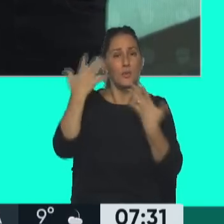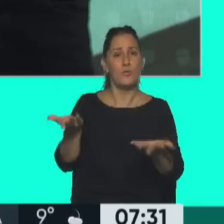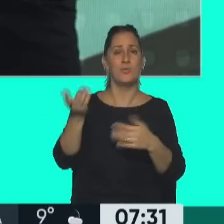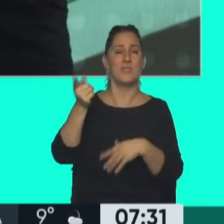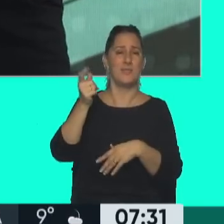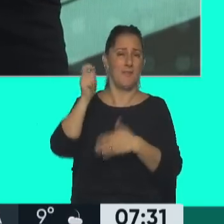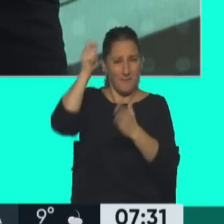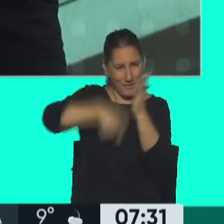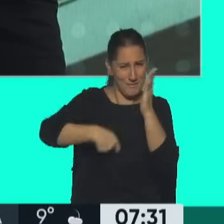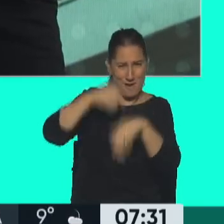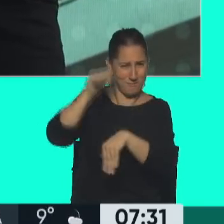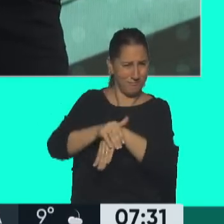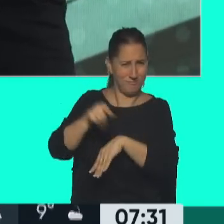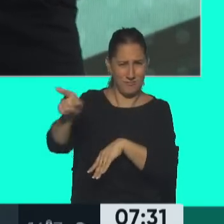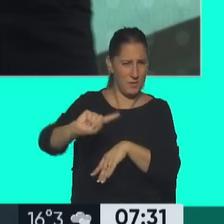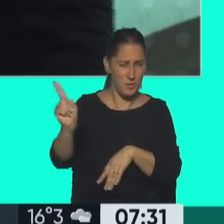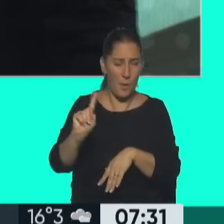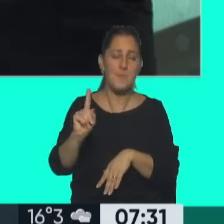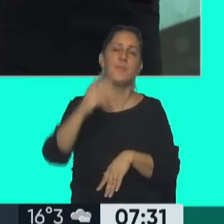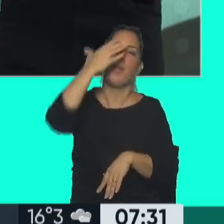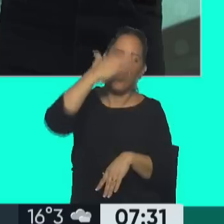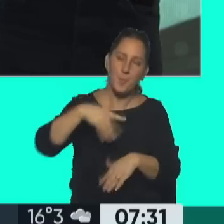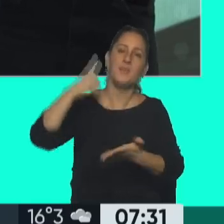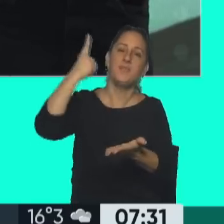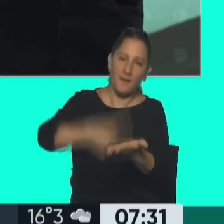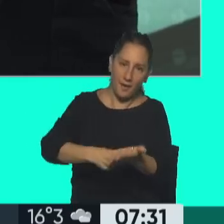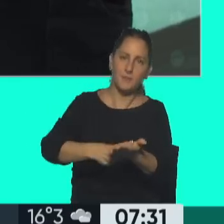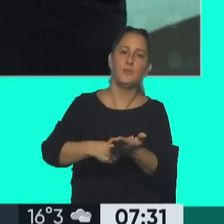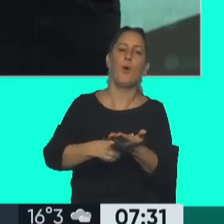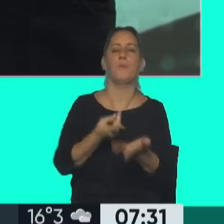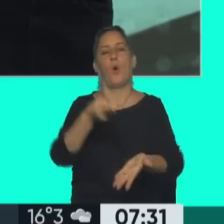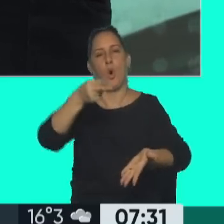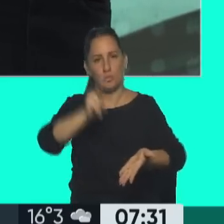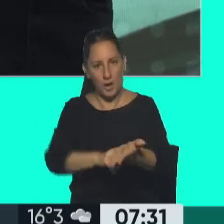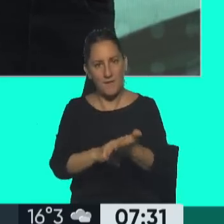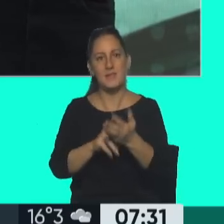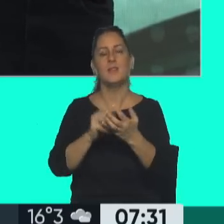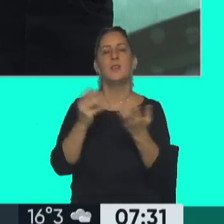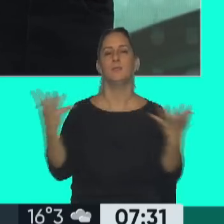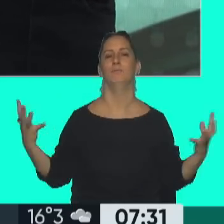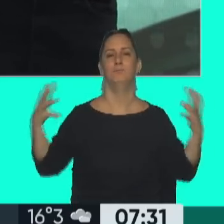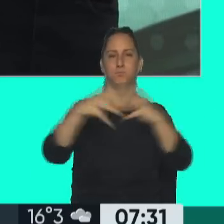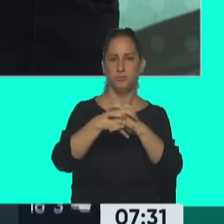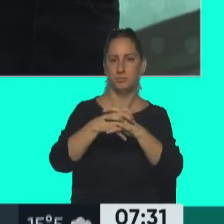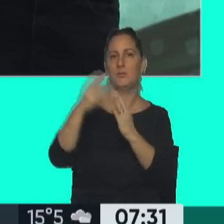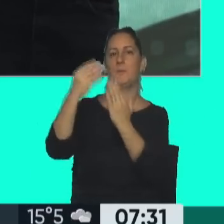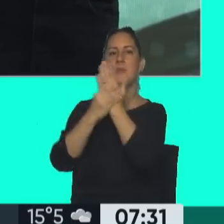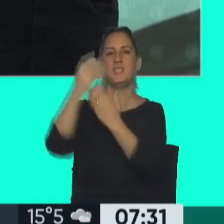principio Nicolás Dujovne. Después, a partir de un decreto, bueno, terminan fusionando otra vez Ministerio de Hacienda